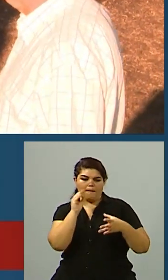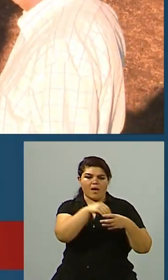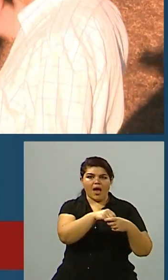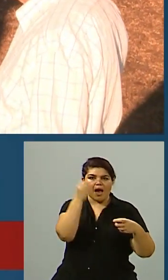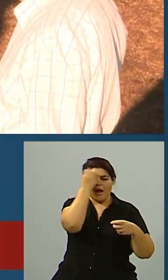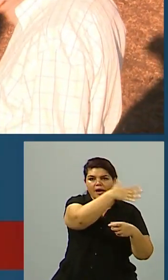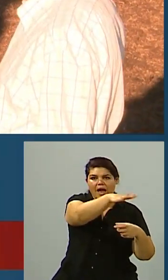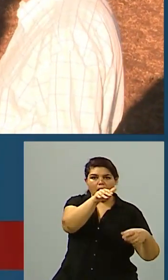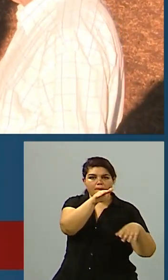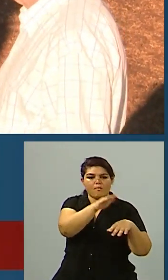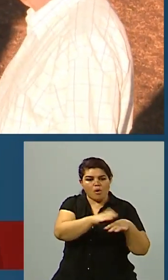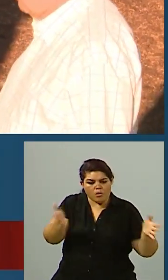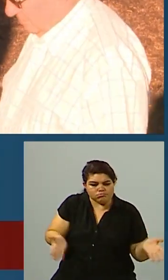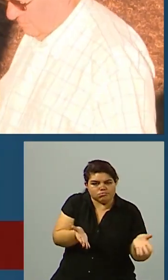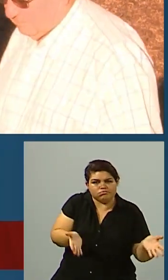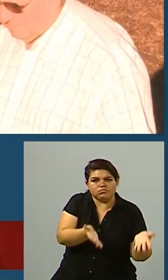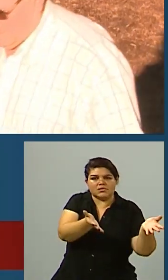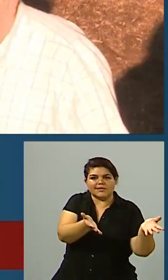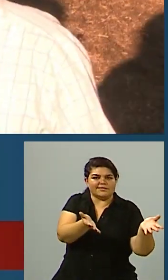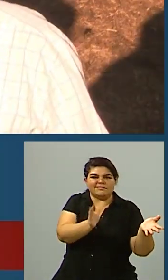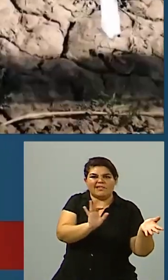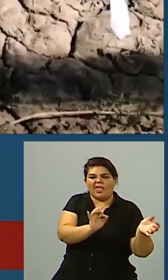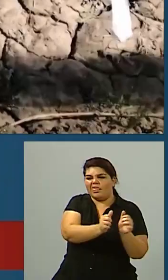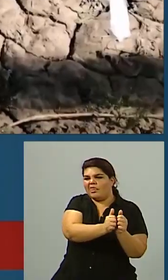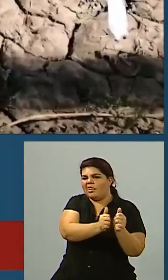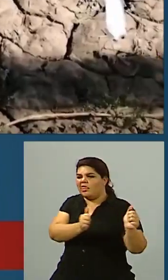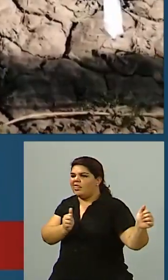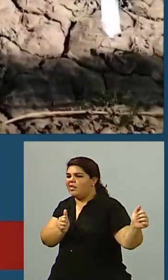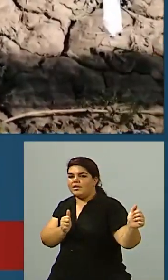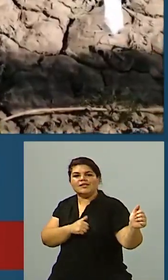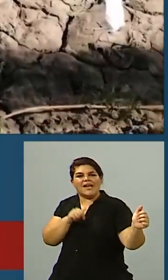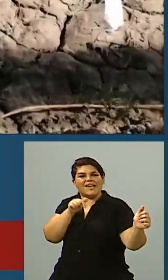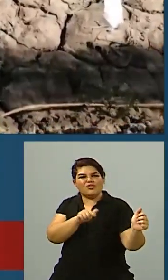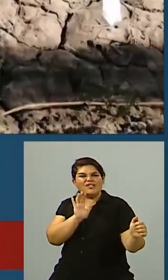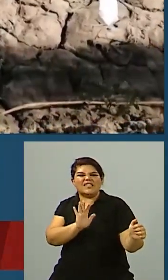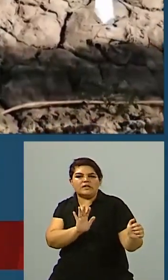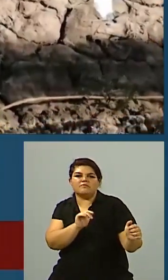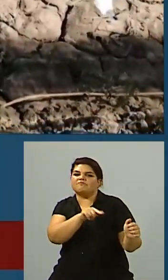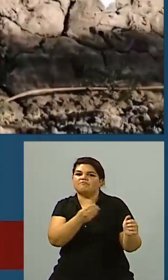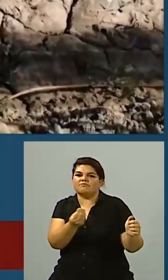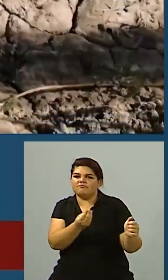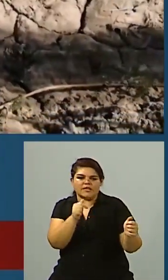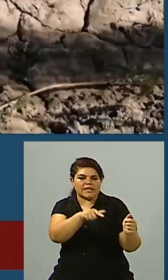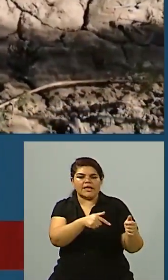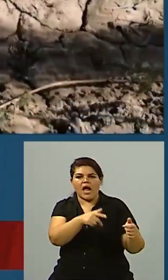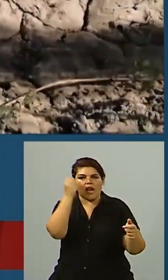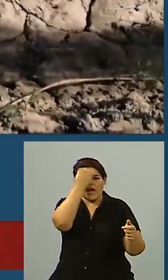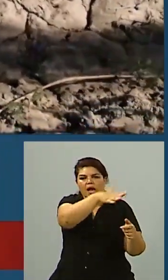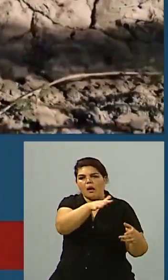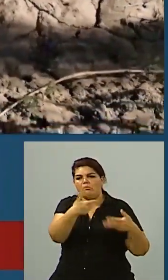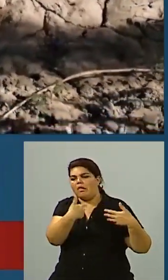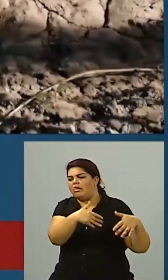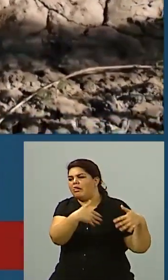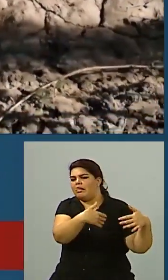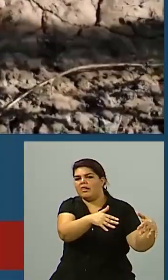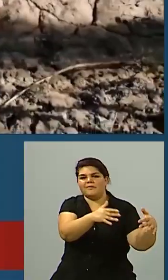un encadenamiento de consecuencias no deseadas. Claro. Claro, porque uno cuando habla estadísticamente y específicamente del número,